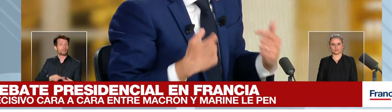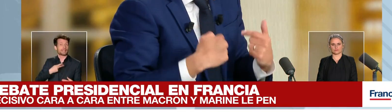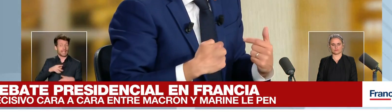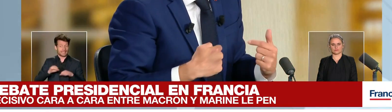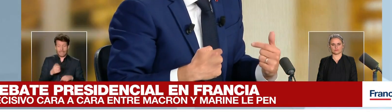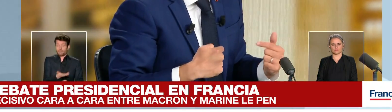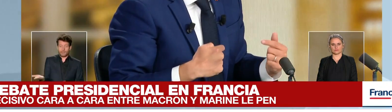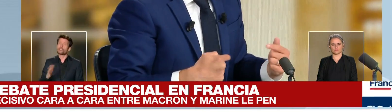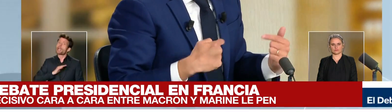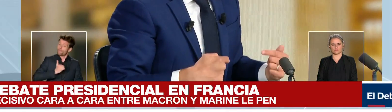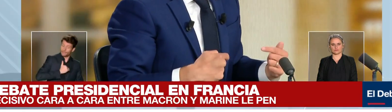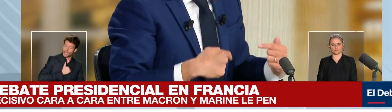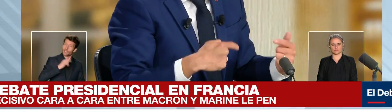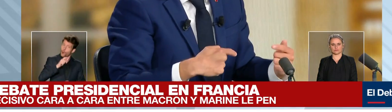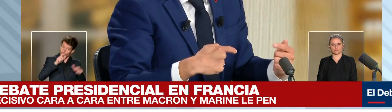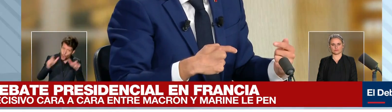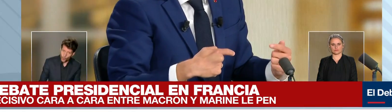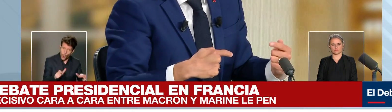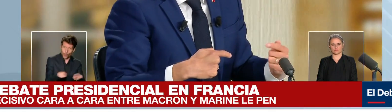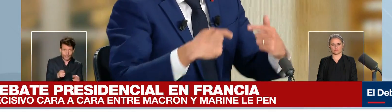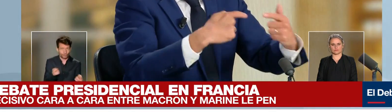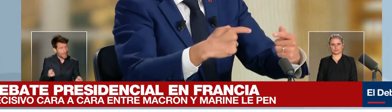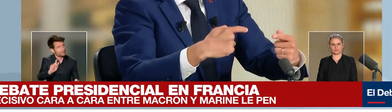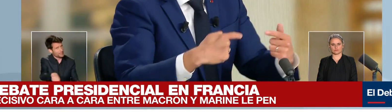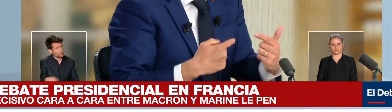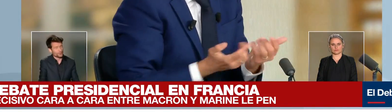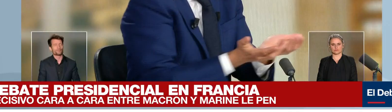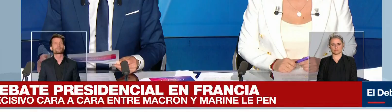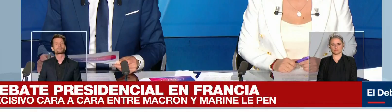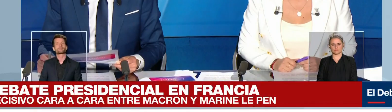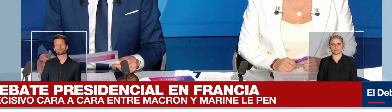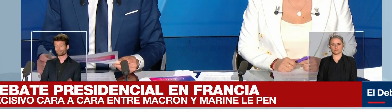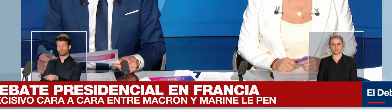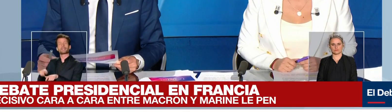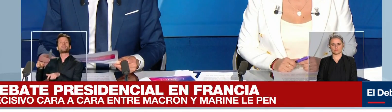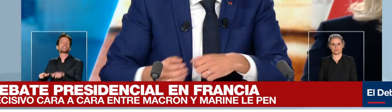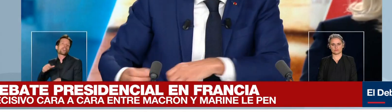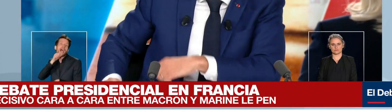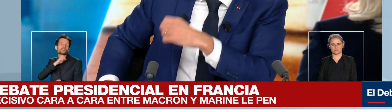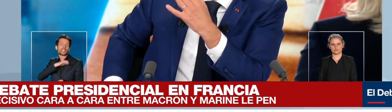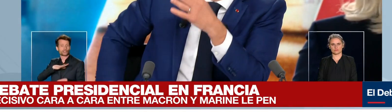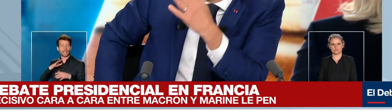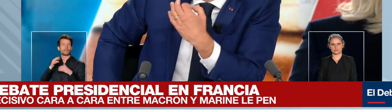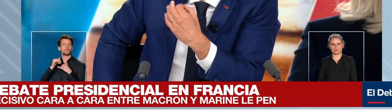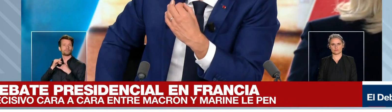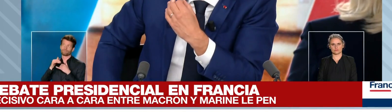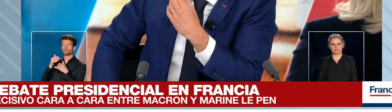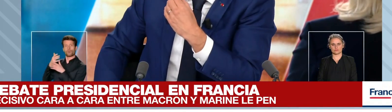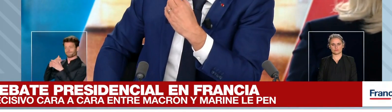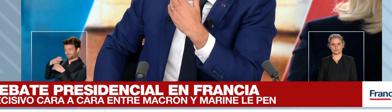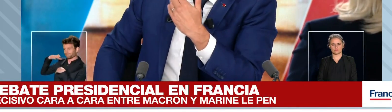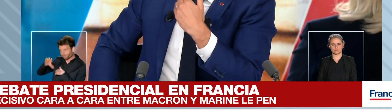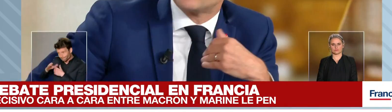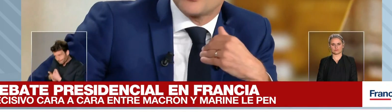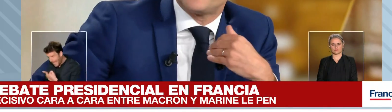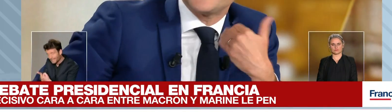sistema privado, pero hay que tener uno que esté controlado. Y las personas de la tercera edad son